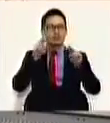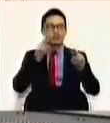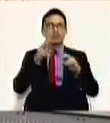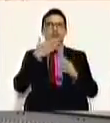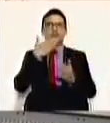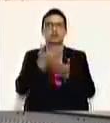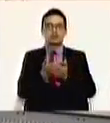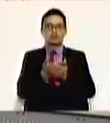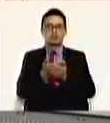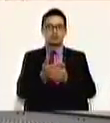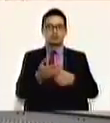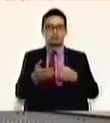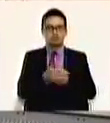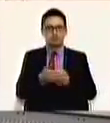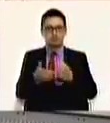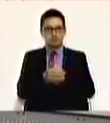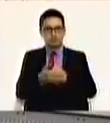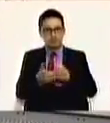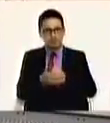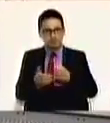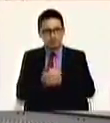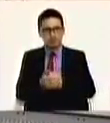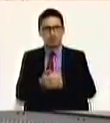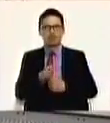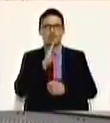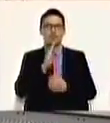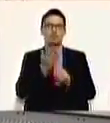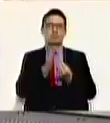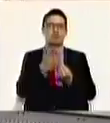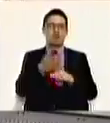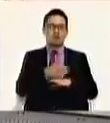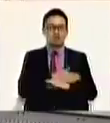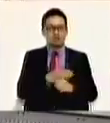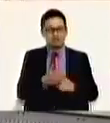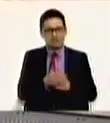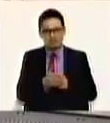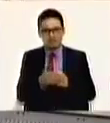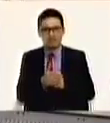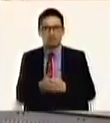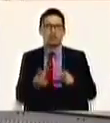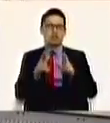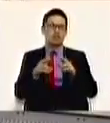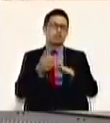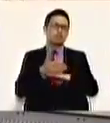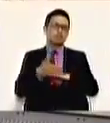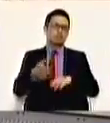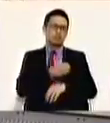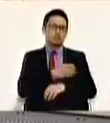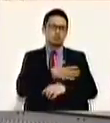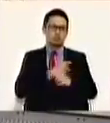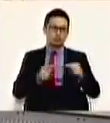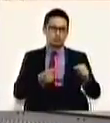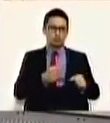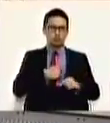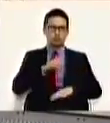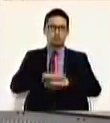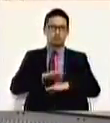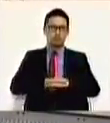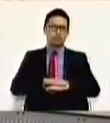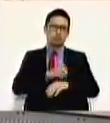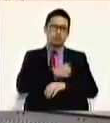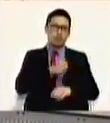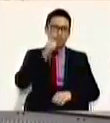la alaraca que bastante en solitario hizo el Polo Democrático en su oportunidad. Habrá ocasión de seguir discutiendo. Yo quiero invitarlos amablemente